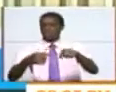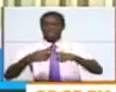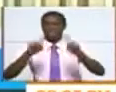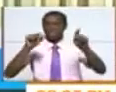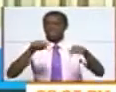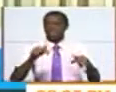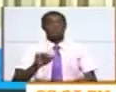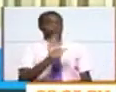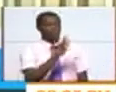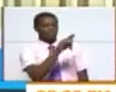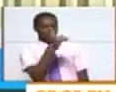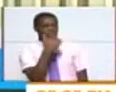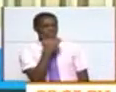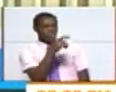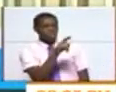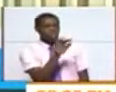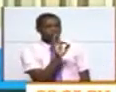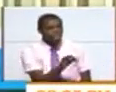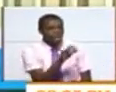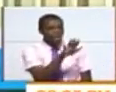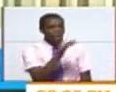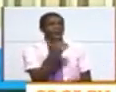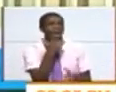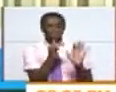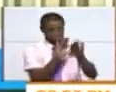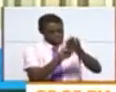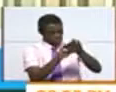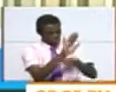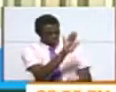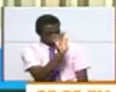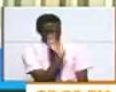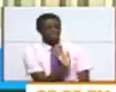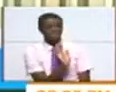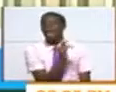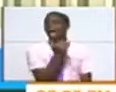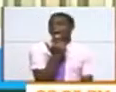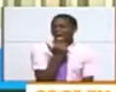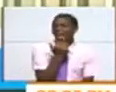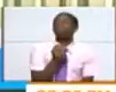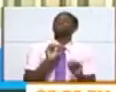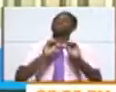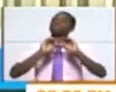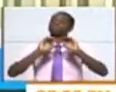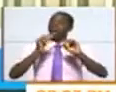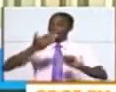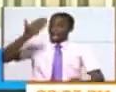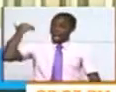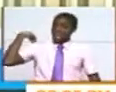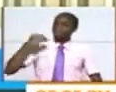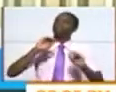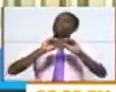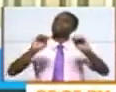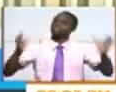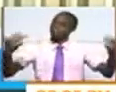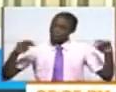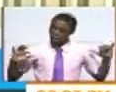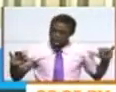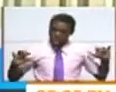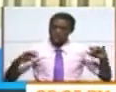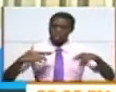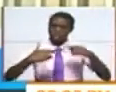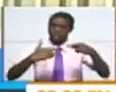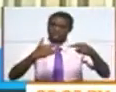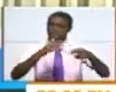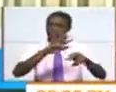¿Por qué no se ha hecho así esta vez? ¿Es usted poder legítimo? Perdón usted, se convoca primero, como se hizo anteriormente, una constituyente. Sí, elabora más